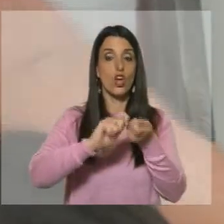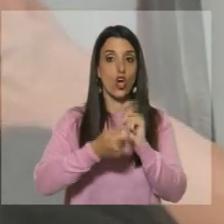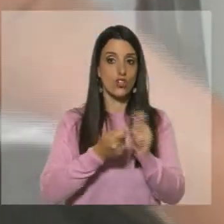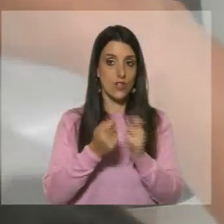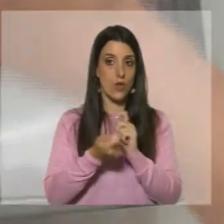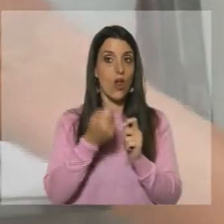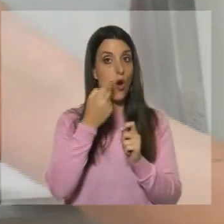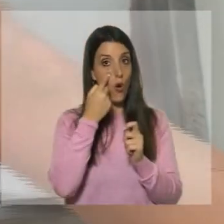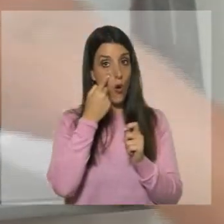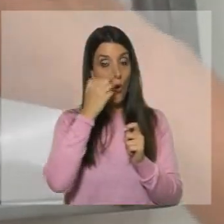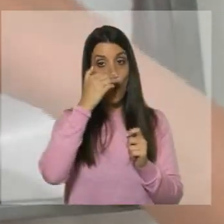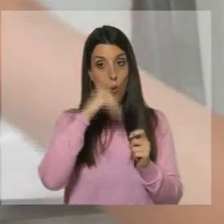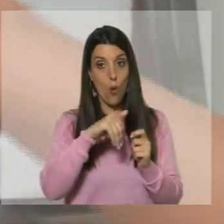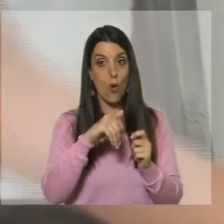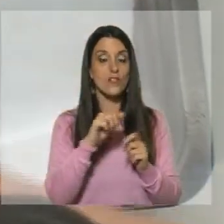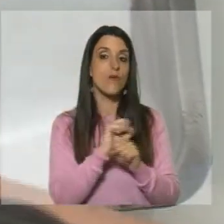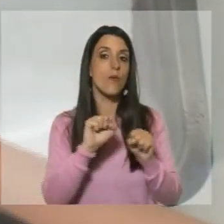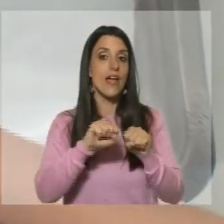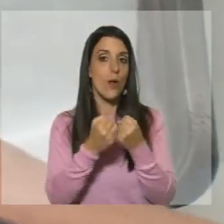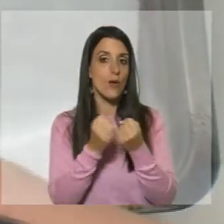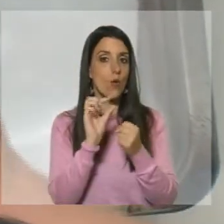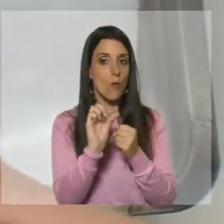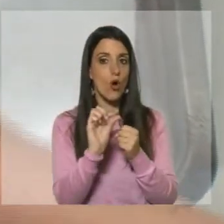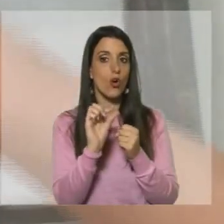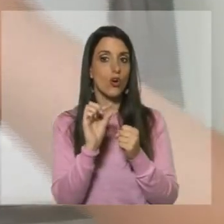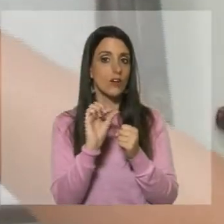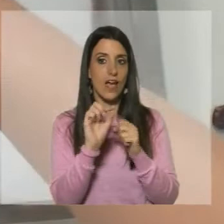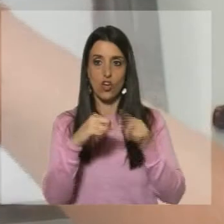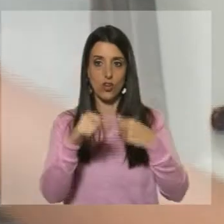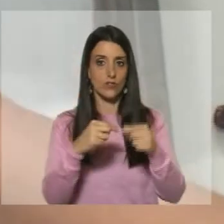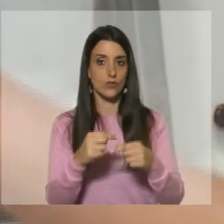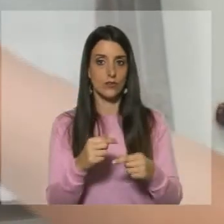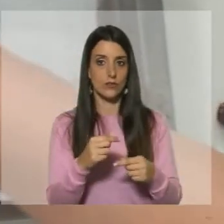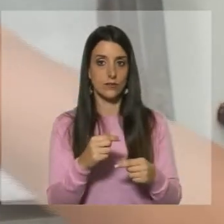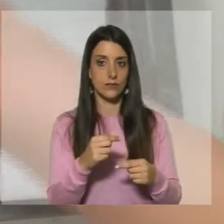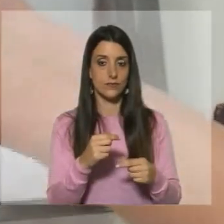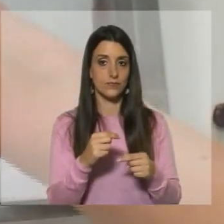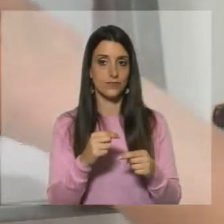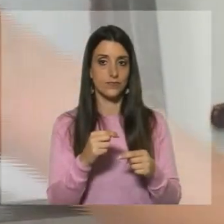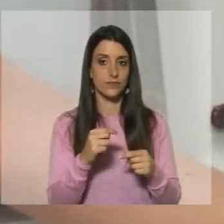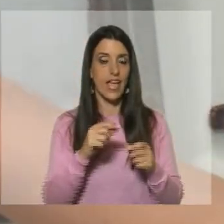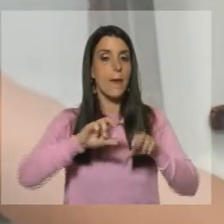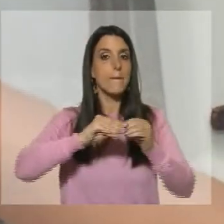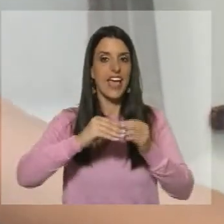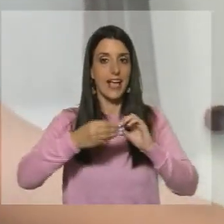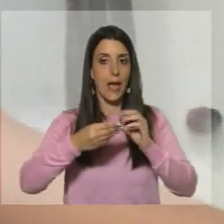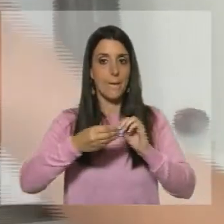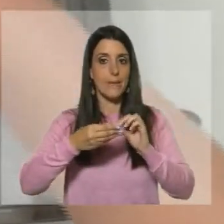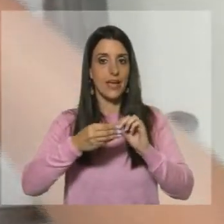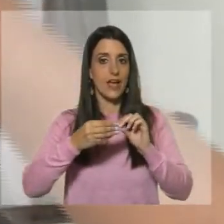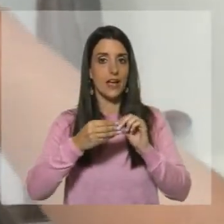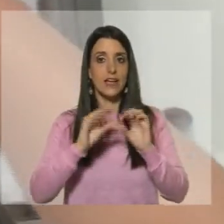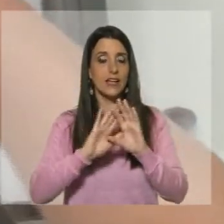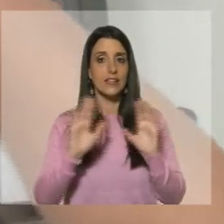olvides del último trozo que se te va a ir como desarmando un poquito. Sí. Y ahí continúas la rosca. Lo volvemos, claro. Lo volvés a